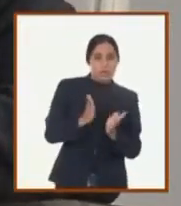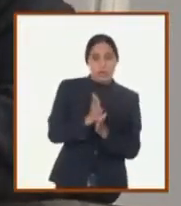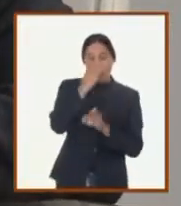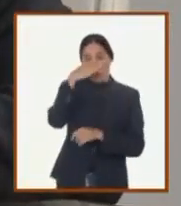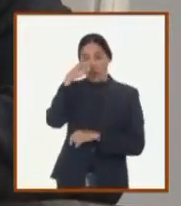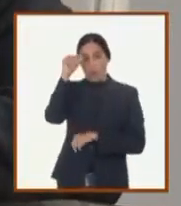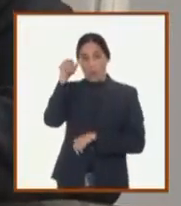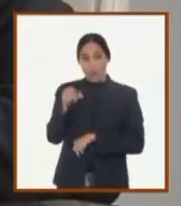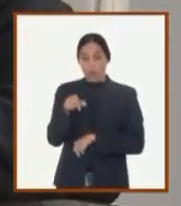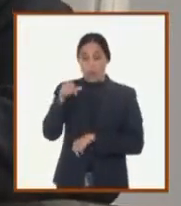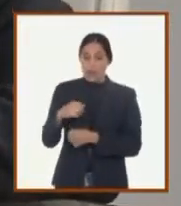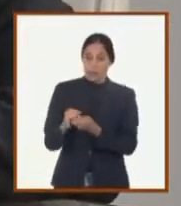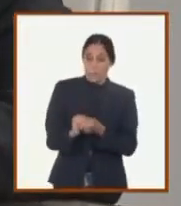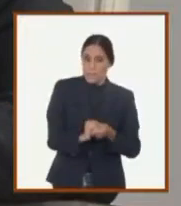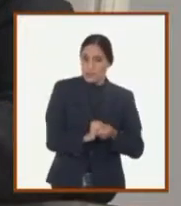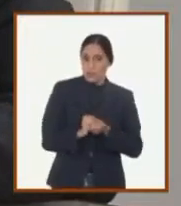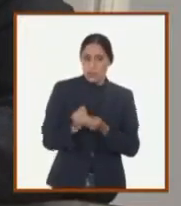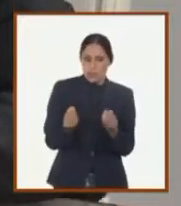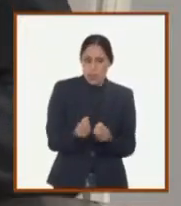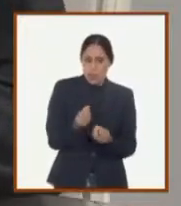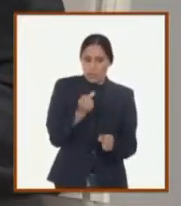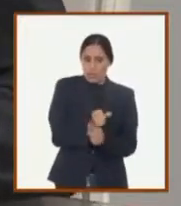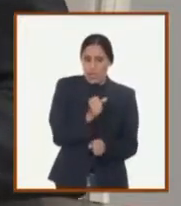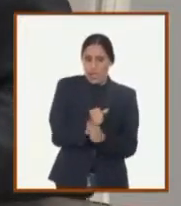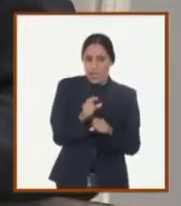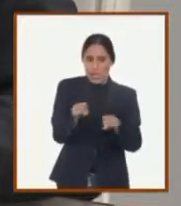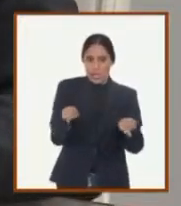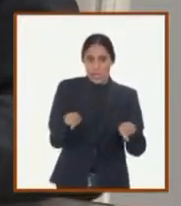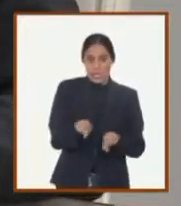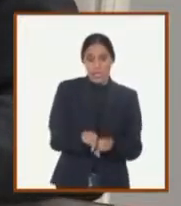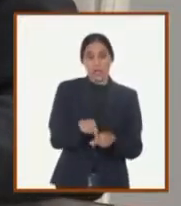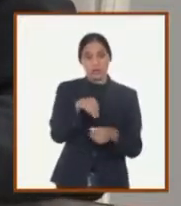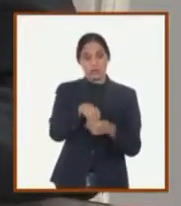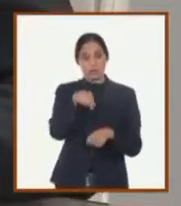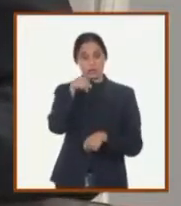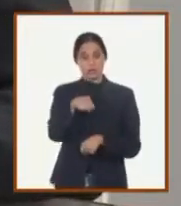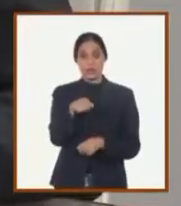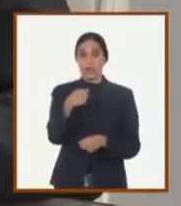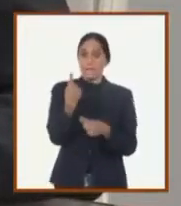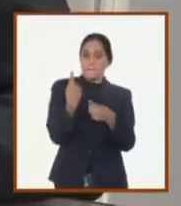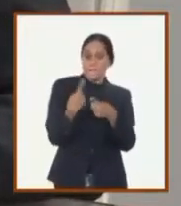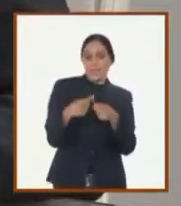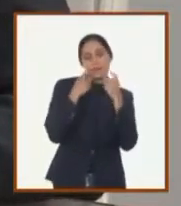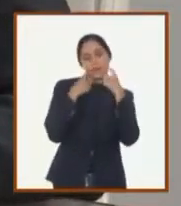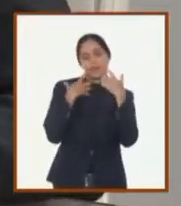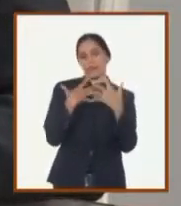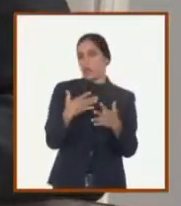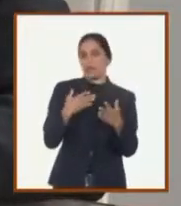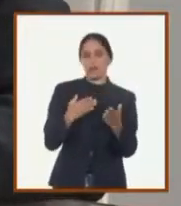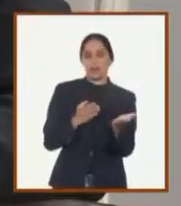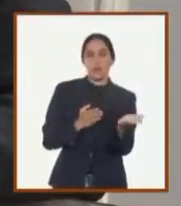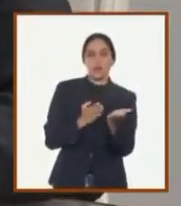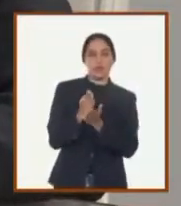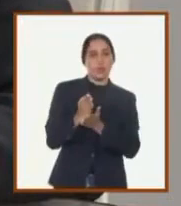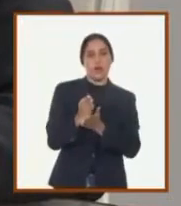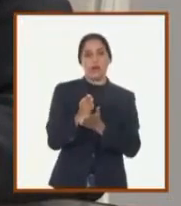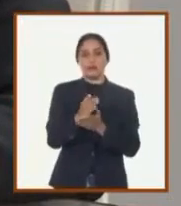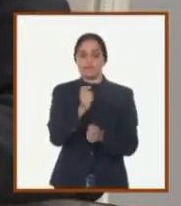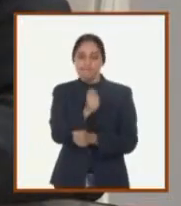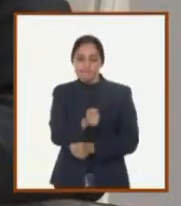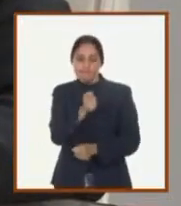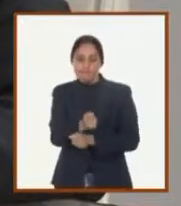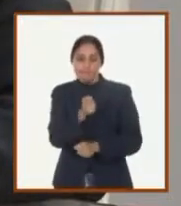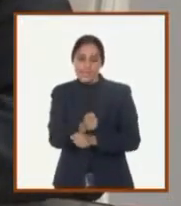los compañeros que trabajaban en la oficina pero había que continuar ese legado y todas las